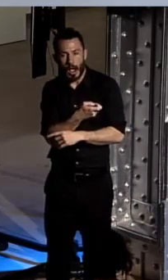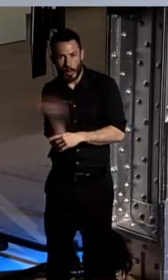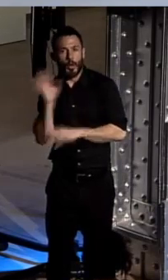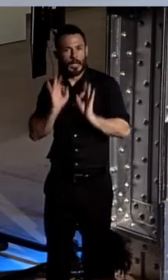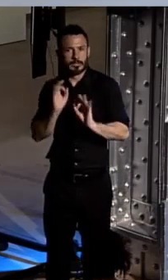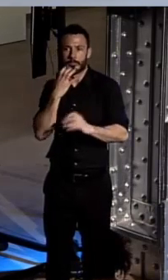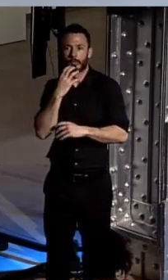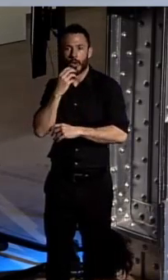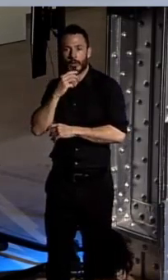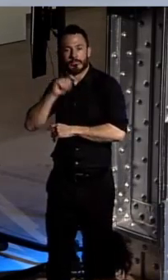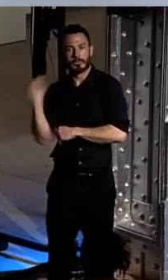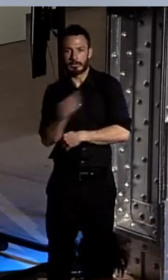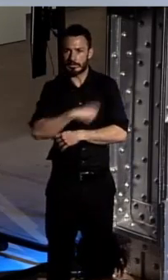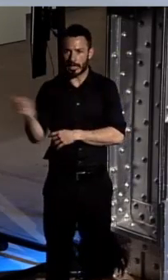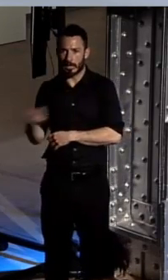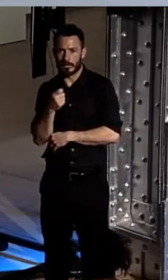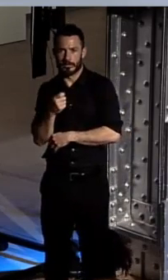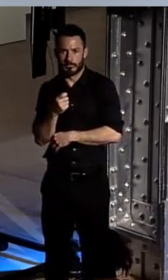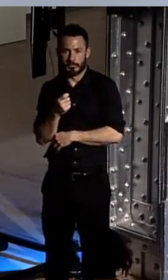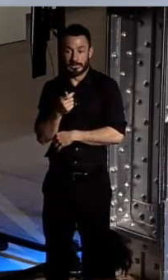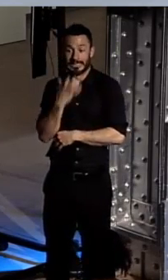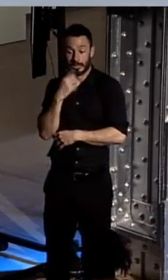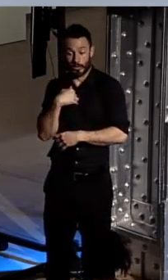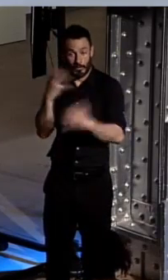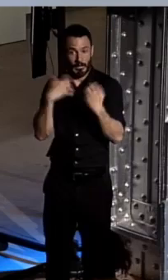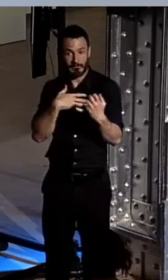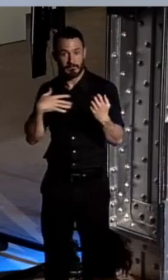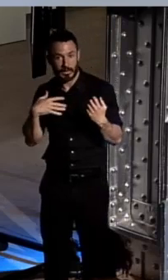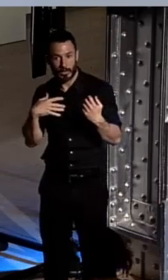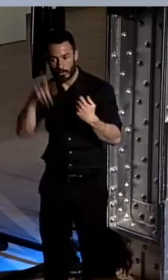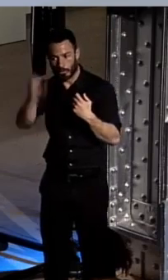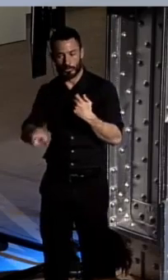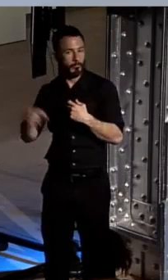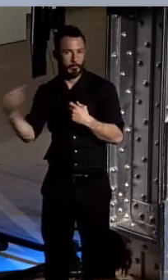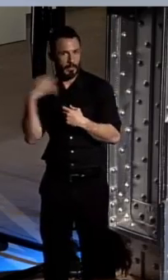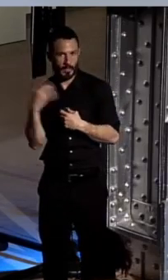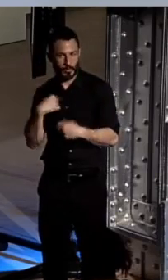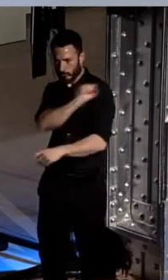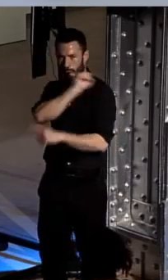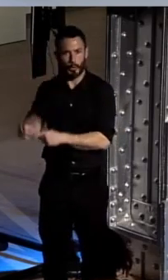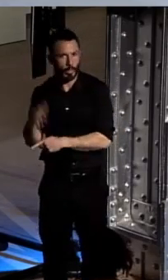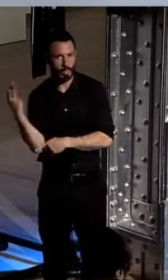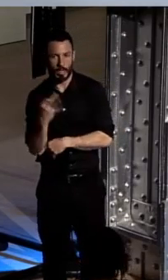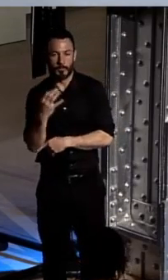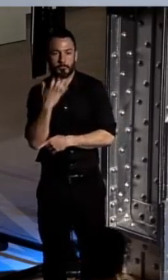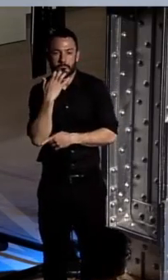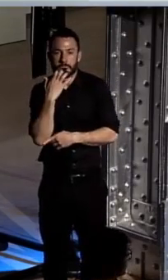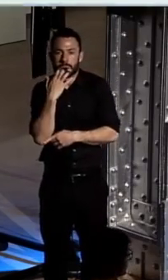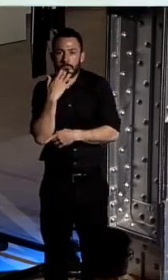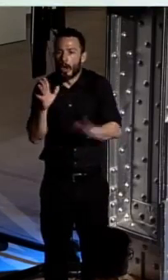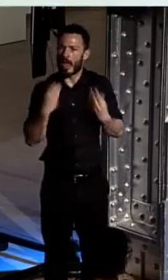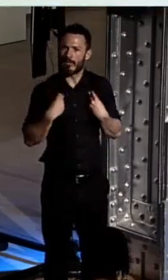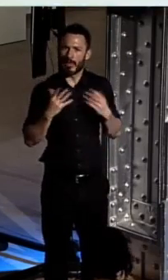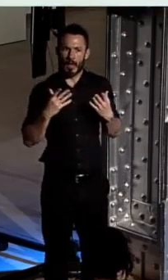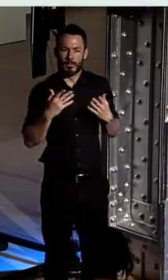ganar los dos. Yo para ganar el tenis tiene que perder el otro y tengo que salir a matarlo. Pero muchísimos juegos de la vida económica, de la vida social, de la vida de todo